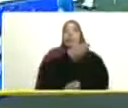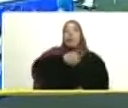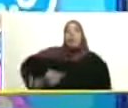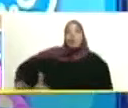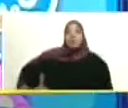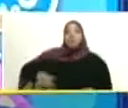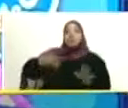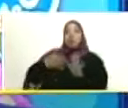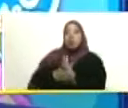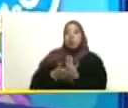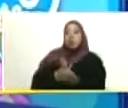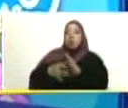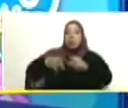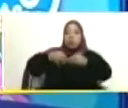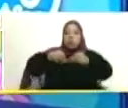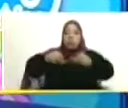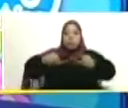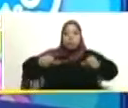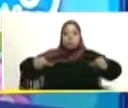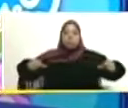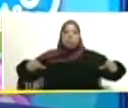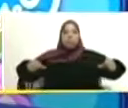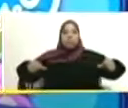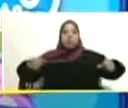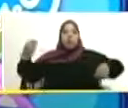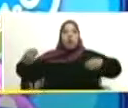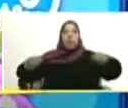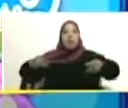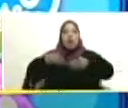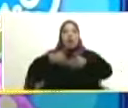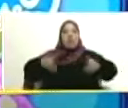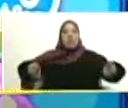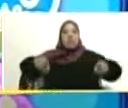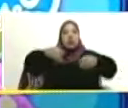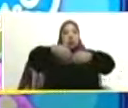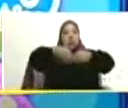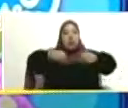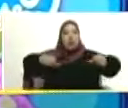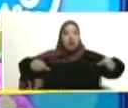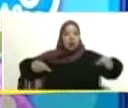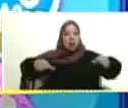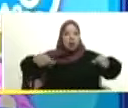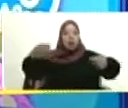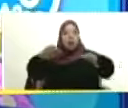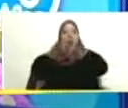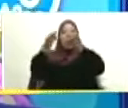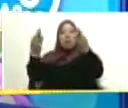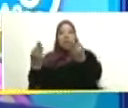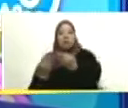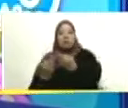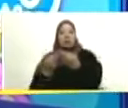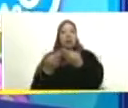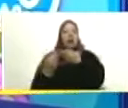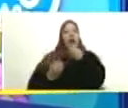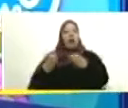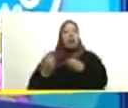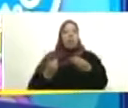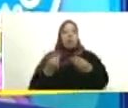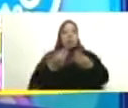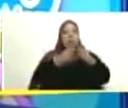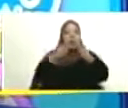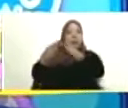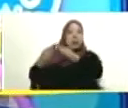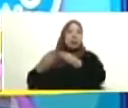territorial, con nuestro vicepresidente Mervin Maldonado, nos integramos el Ministerio de Comuna, el Ministerio de Hábitat y Vivienda,